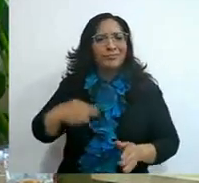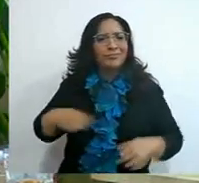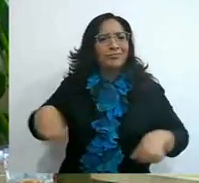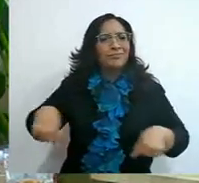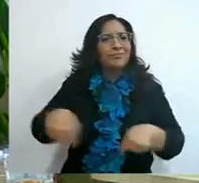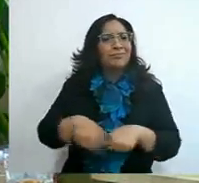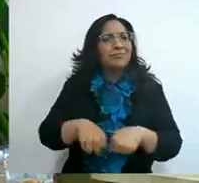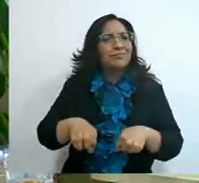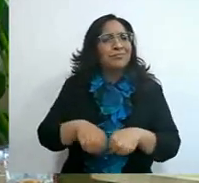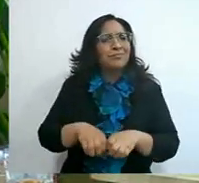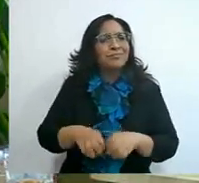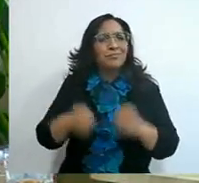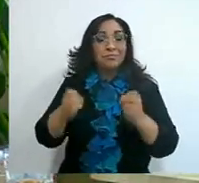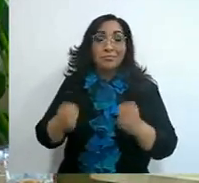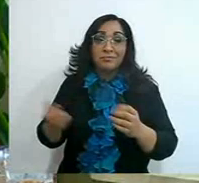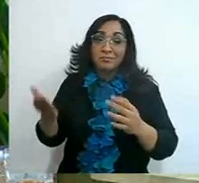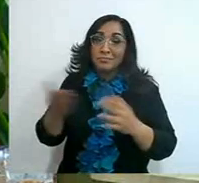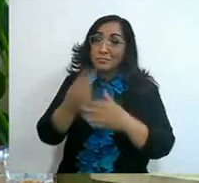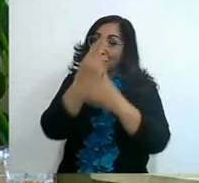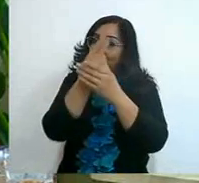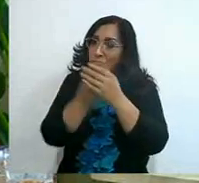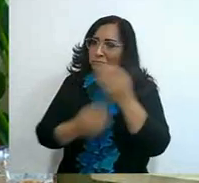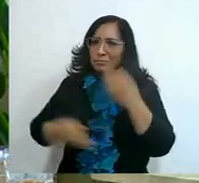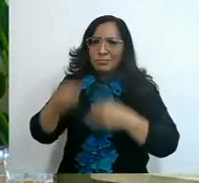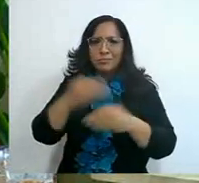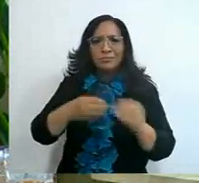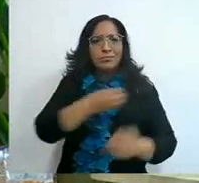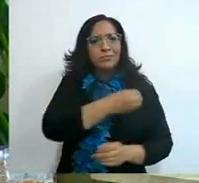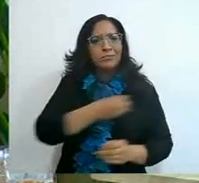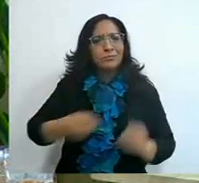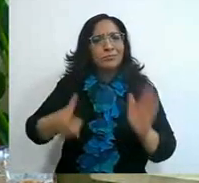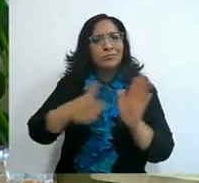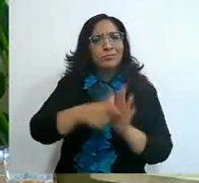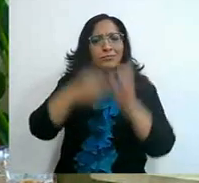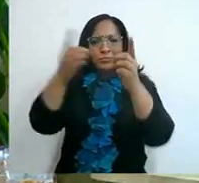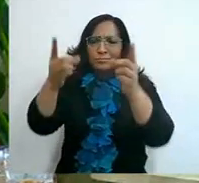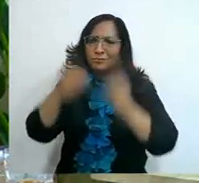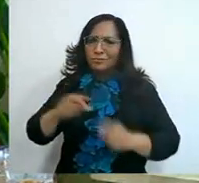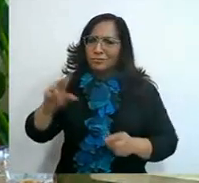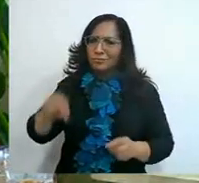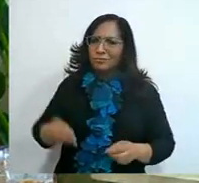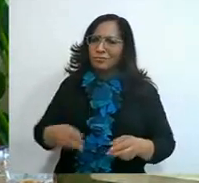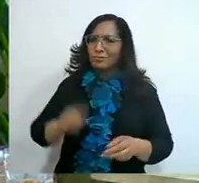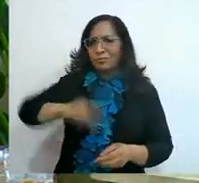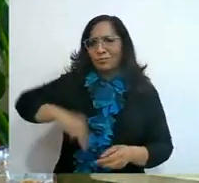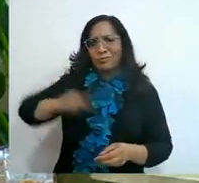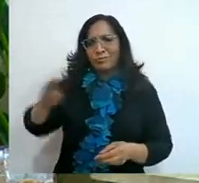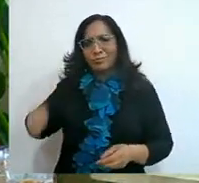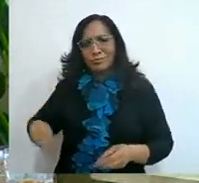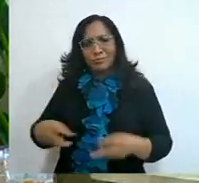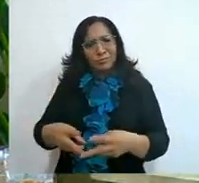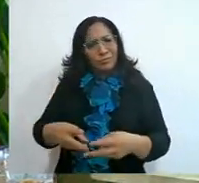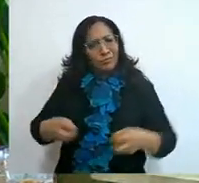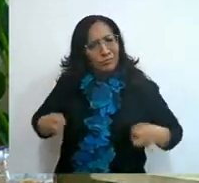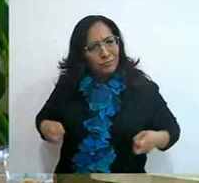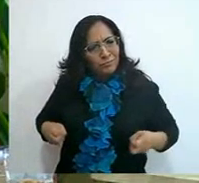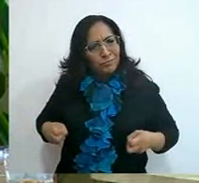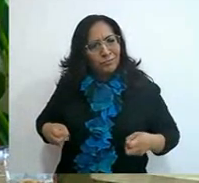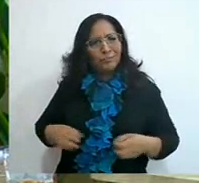cómo están entrelazados uno con otro. El no matarás, con no robarás, o el